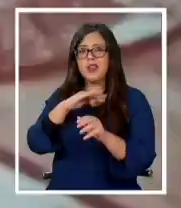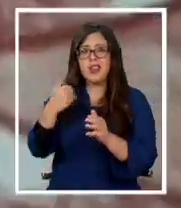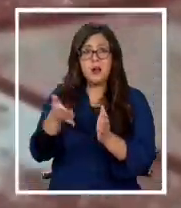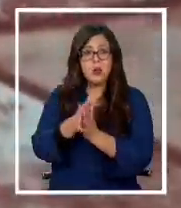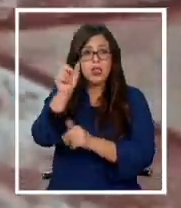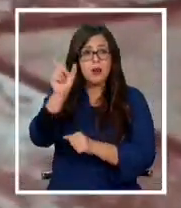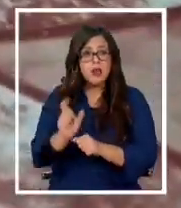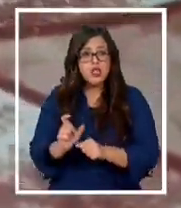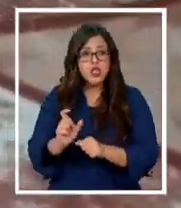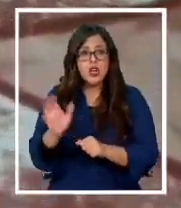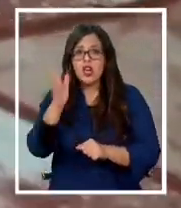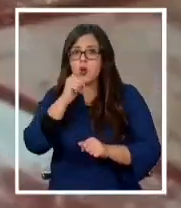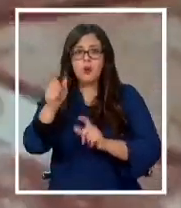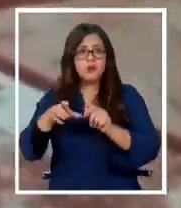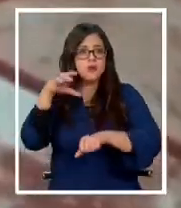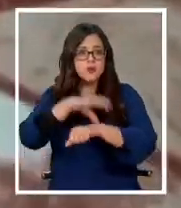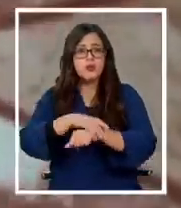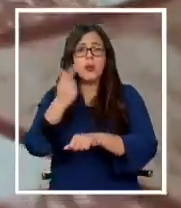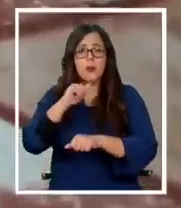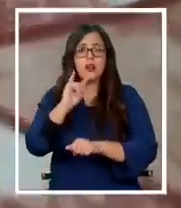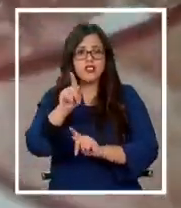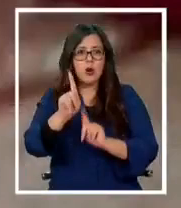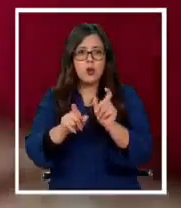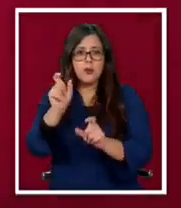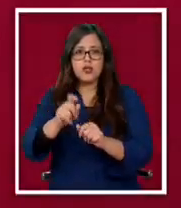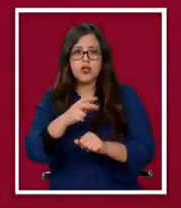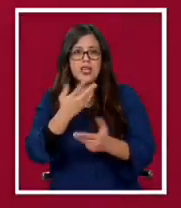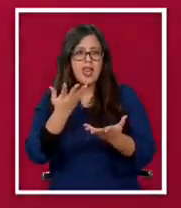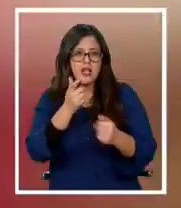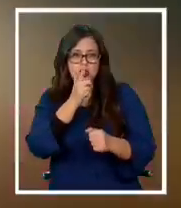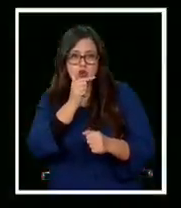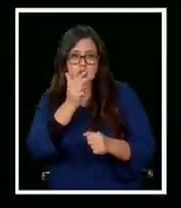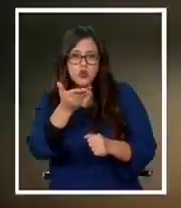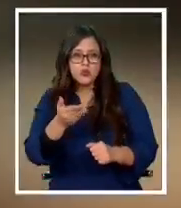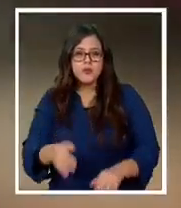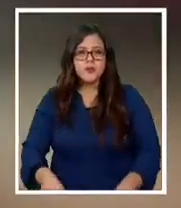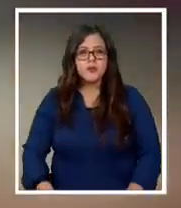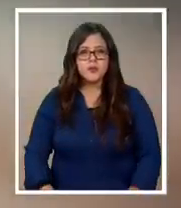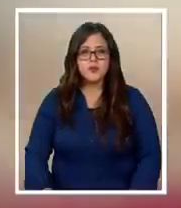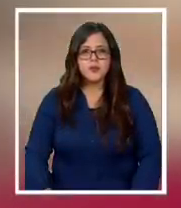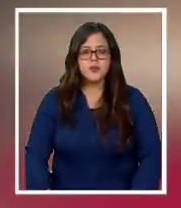detenidos, sí algunos sospechosos. Arráncate, arráncate, arráncate.